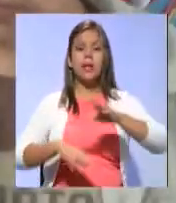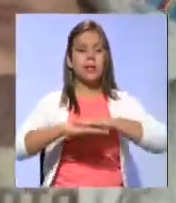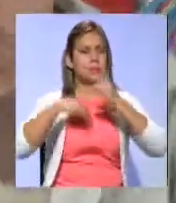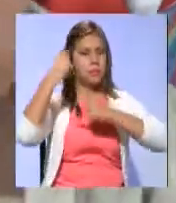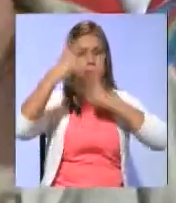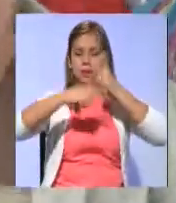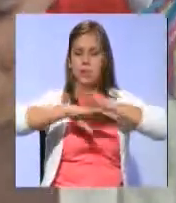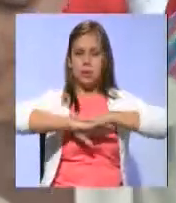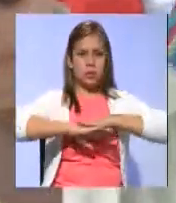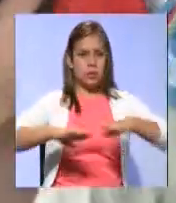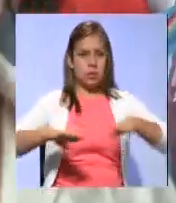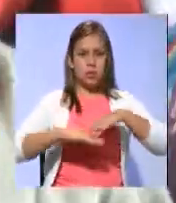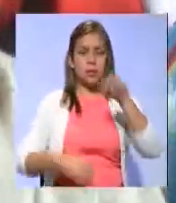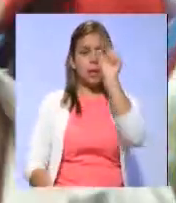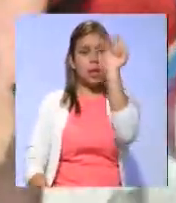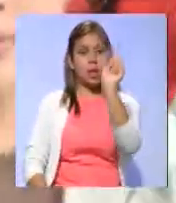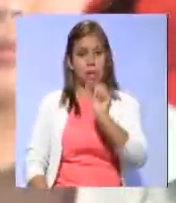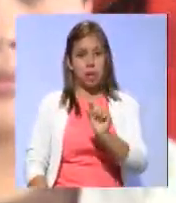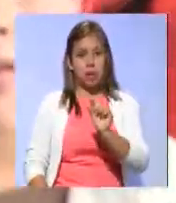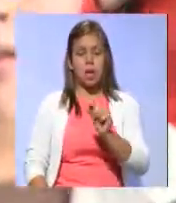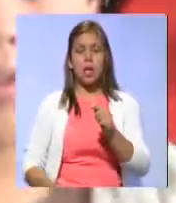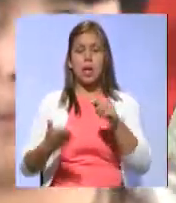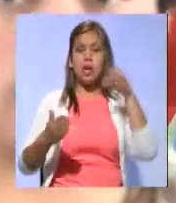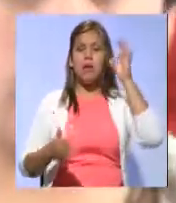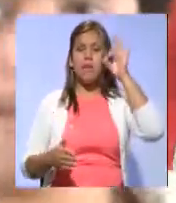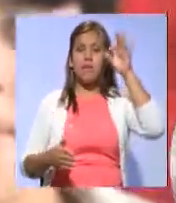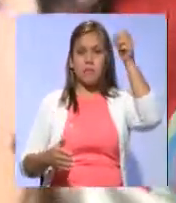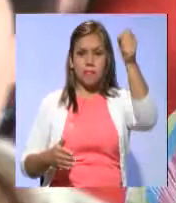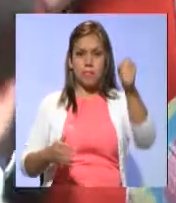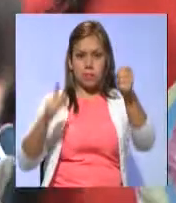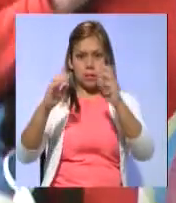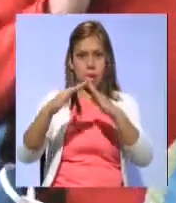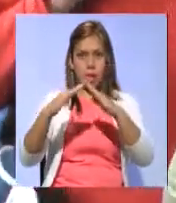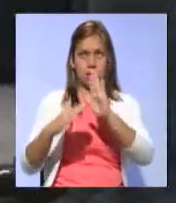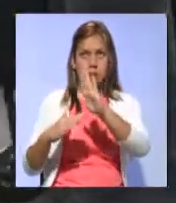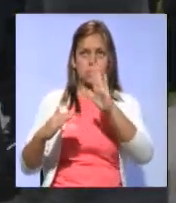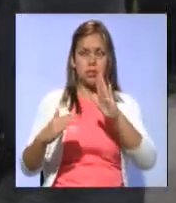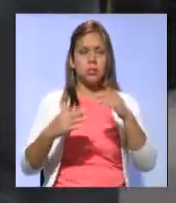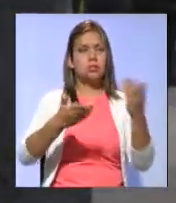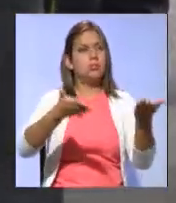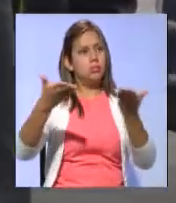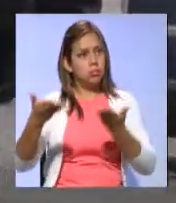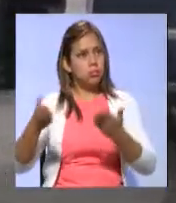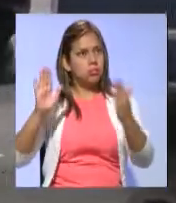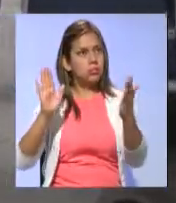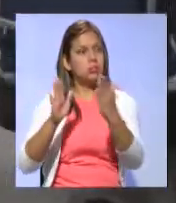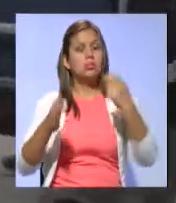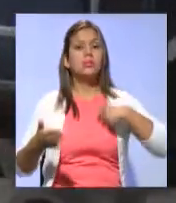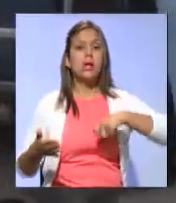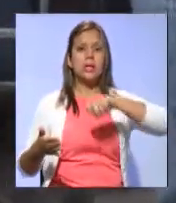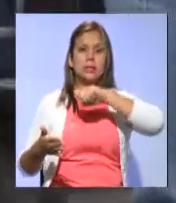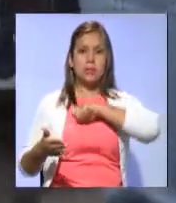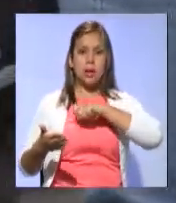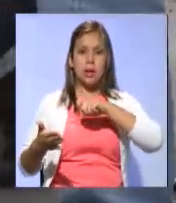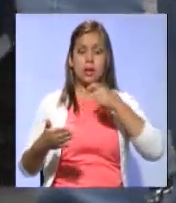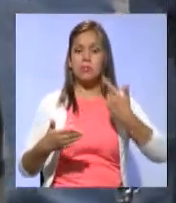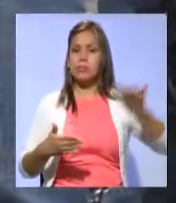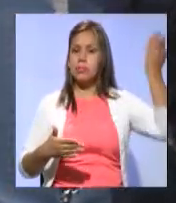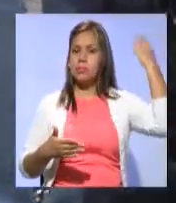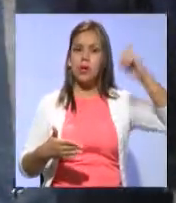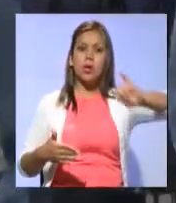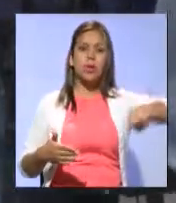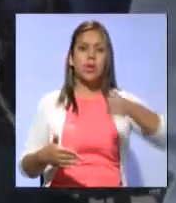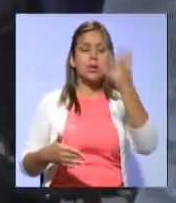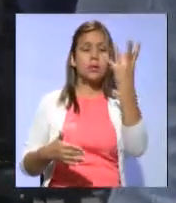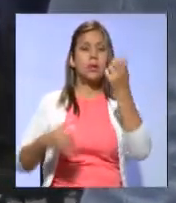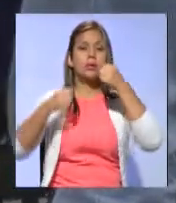Estado ecuatoriano a Italia, el Vaticano, donde fue recibido por el sumo pontífice, el Papa Francisco, y por España, viaje que comenzó el pasado jueves